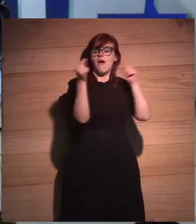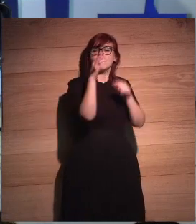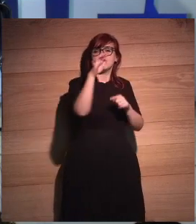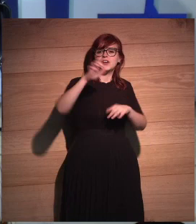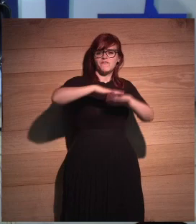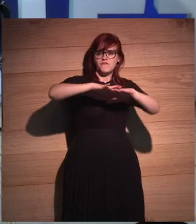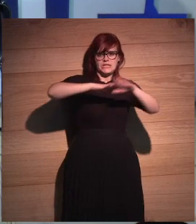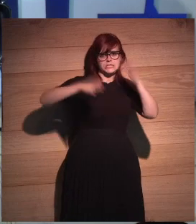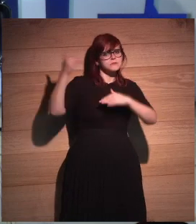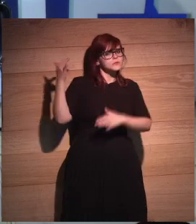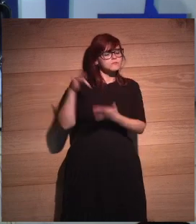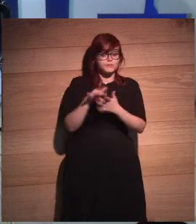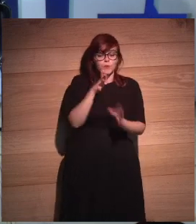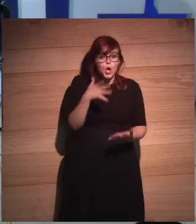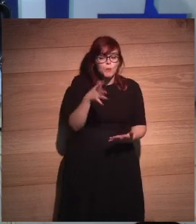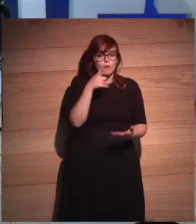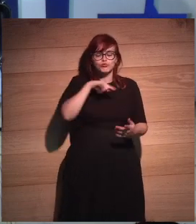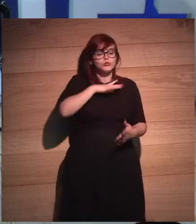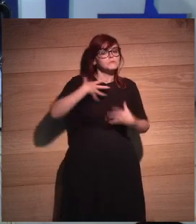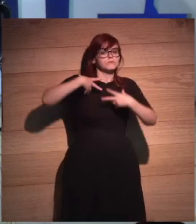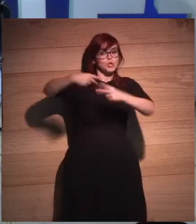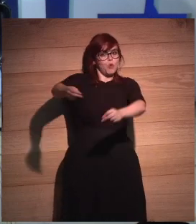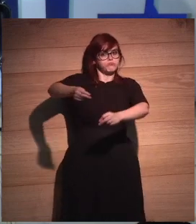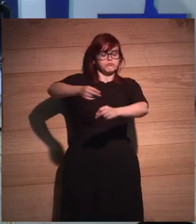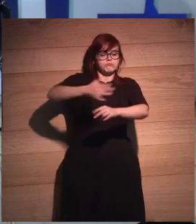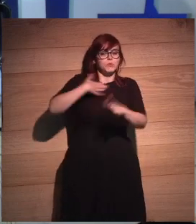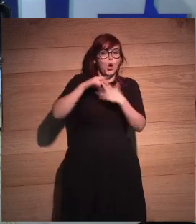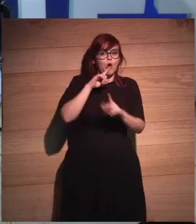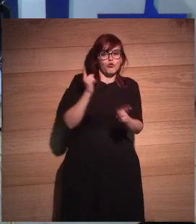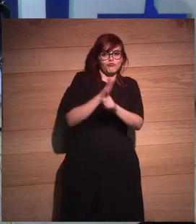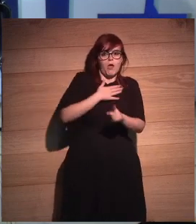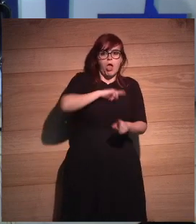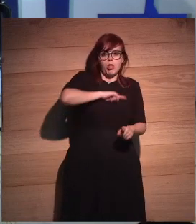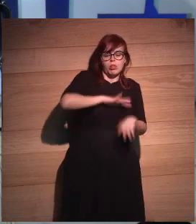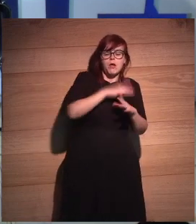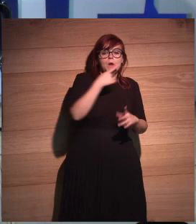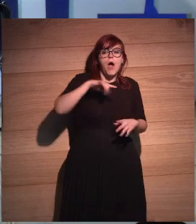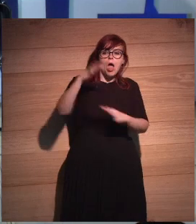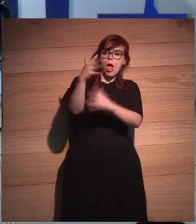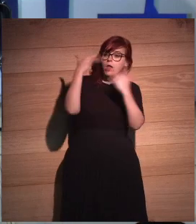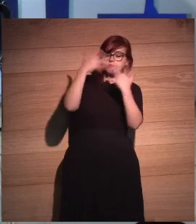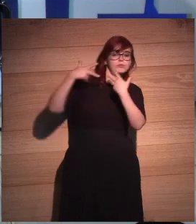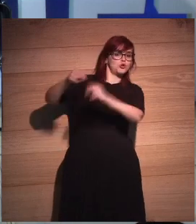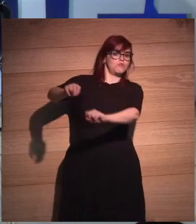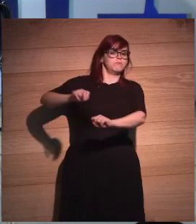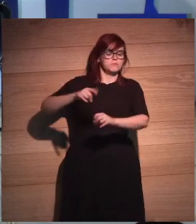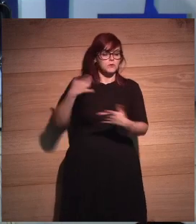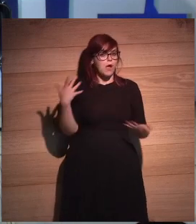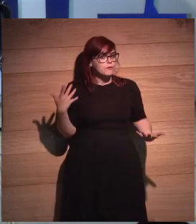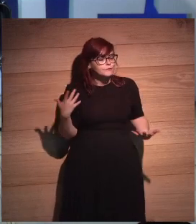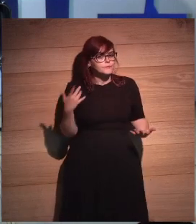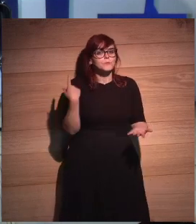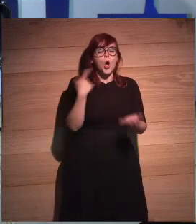Basics, porque nos opusimos de frente, no nos parecía, va en contra de nuestras creencias, entonces es algo que no podemos tolerar.